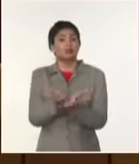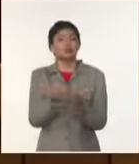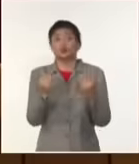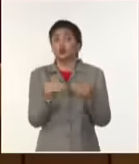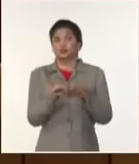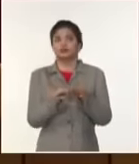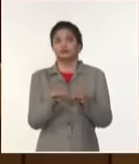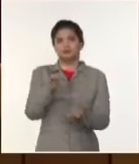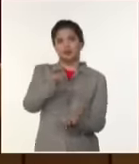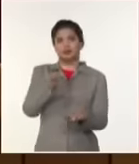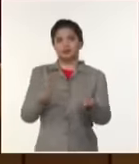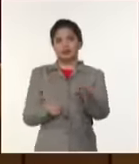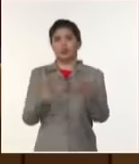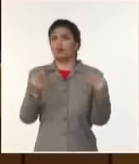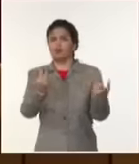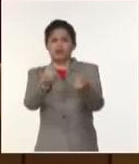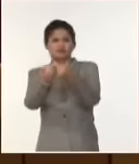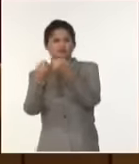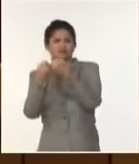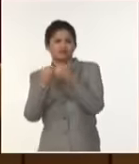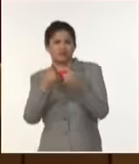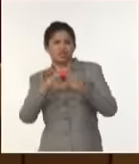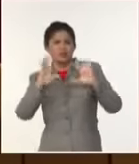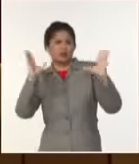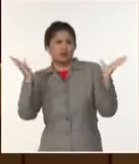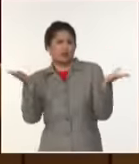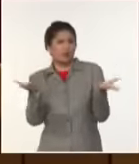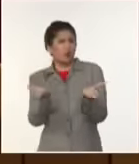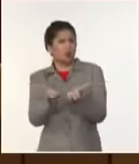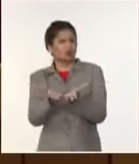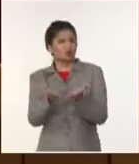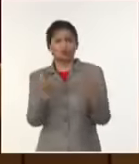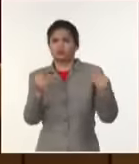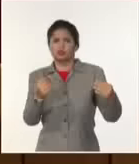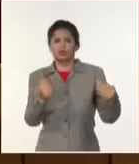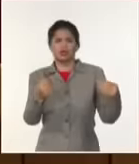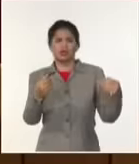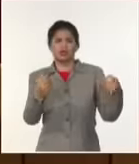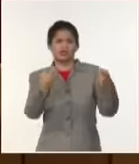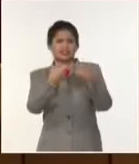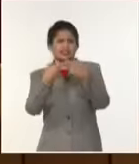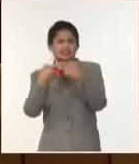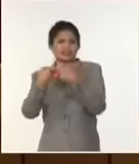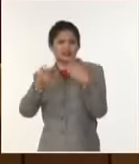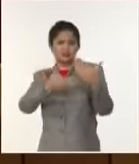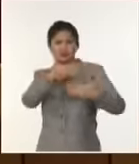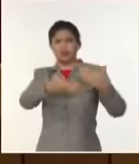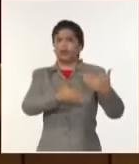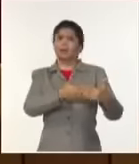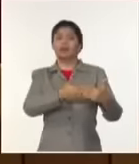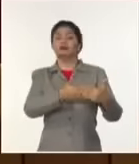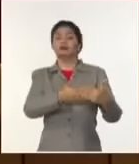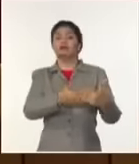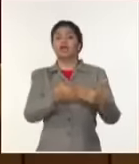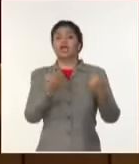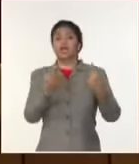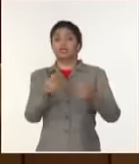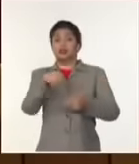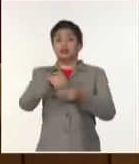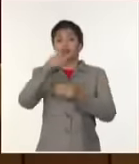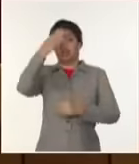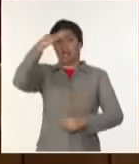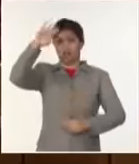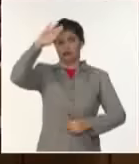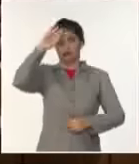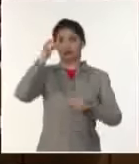deshumanización, nos corresponde velar severamente porque la sensibilidad país adentro no nos